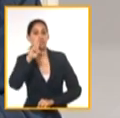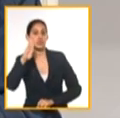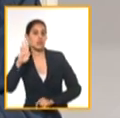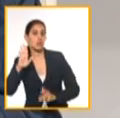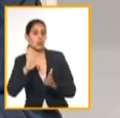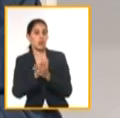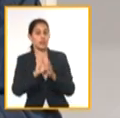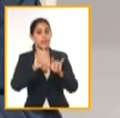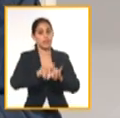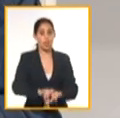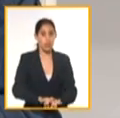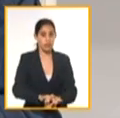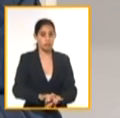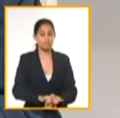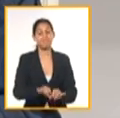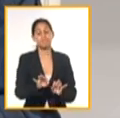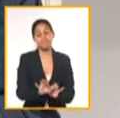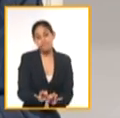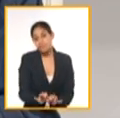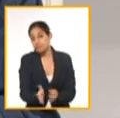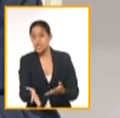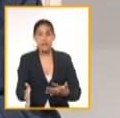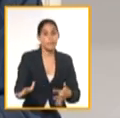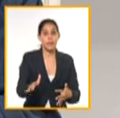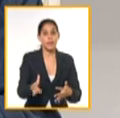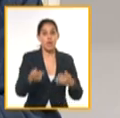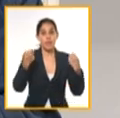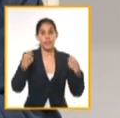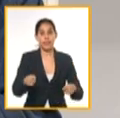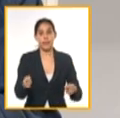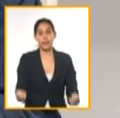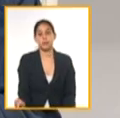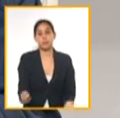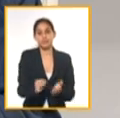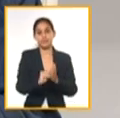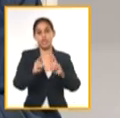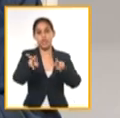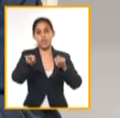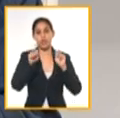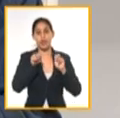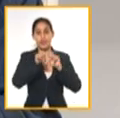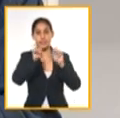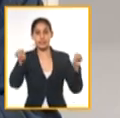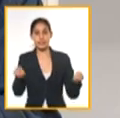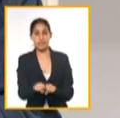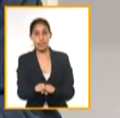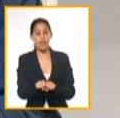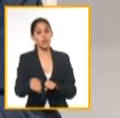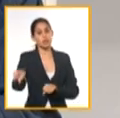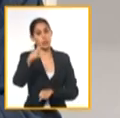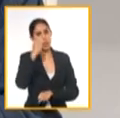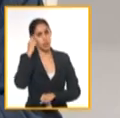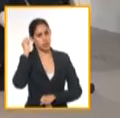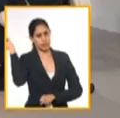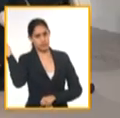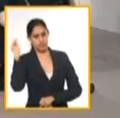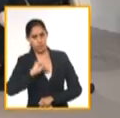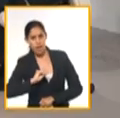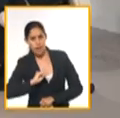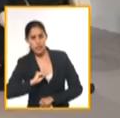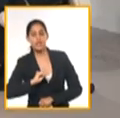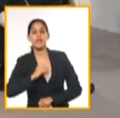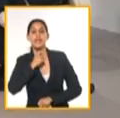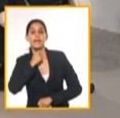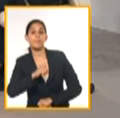número. Y bueno, sí tenemos incorporaciones nuevas de la generación que, bueno, como todo el mundo conoce, hay un